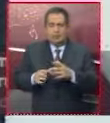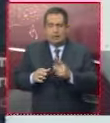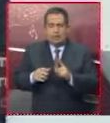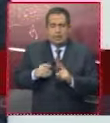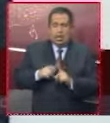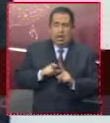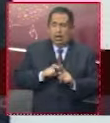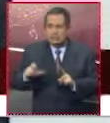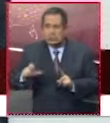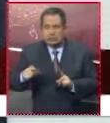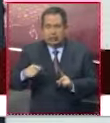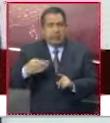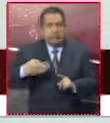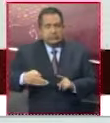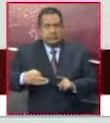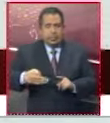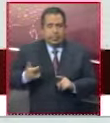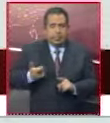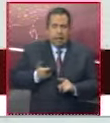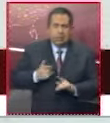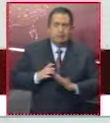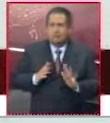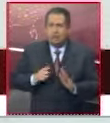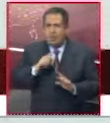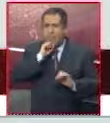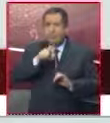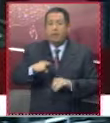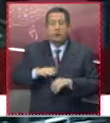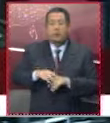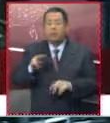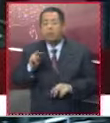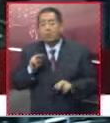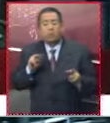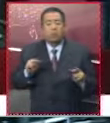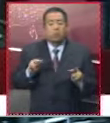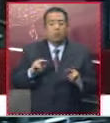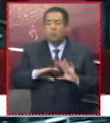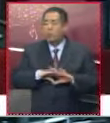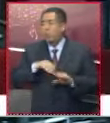y el que no se corrompe, sino también quien deja impunes estos actos.